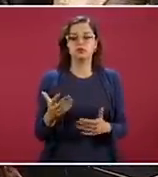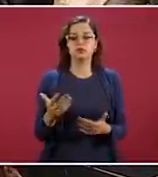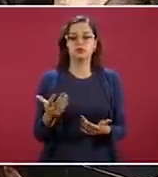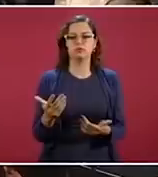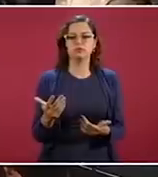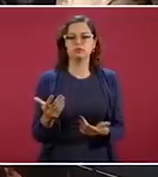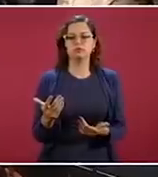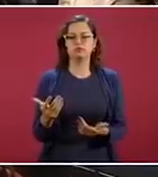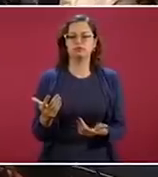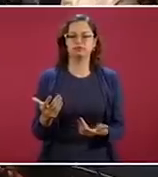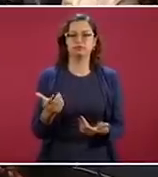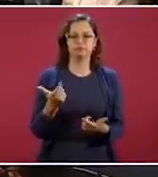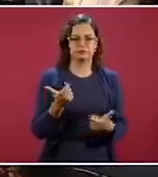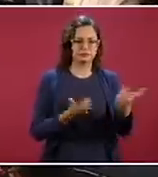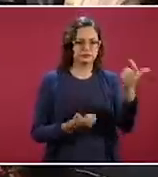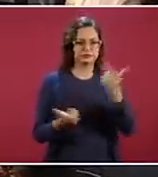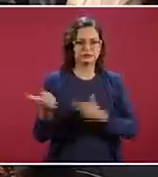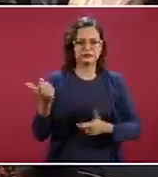algunos casos